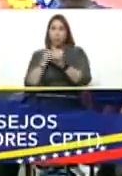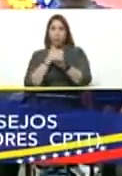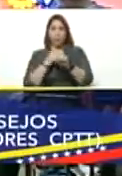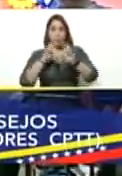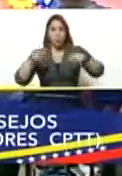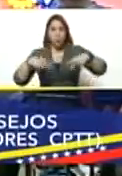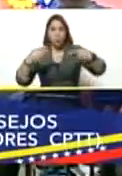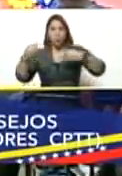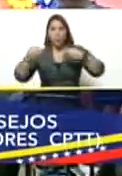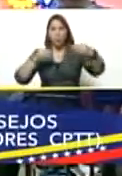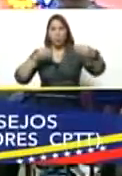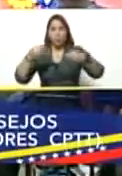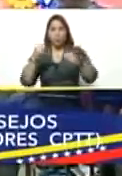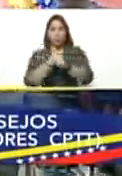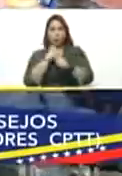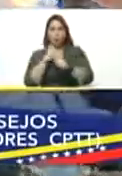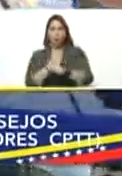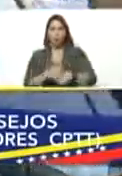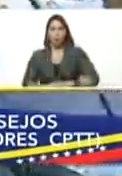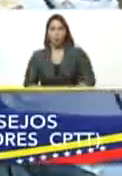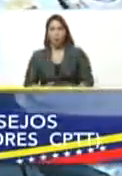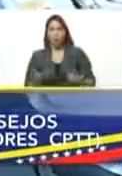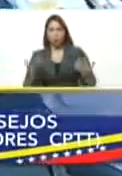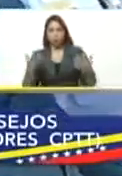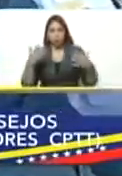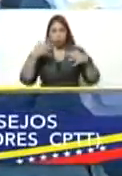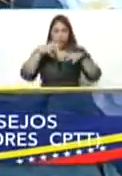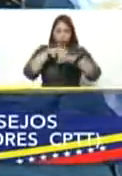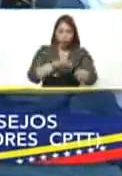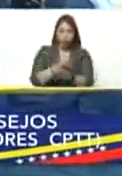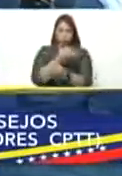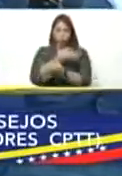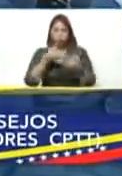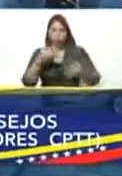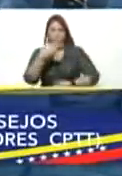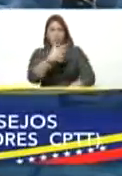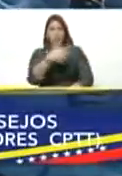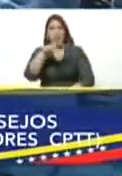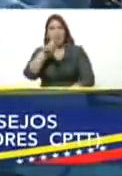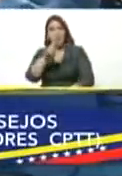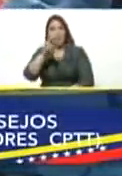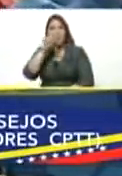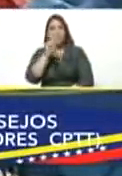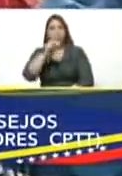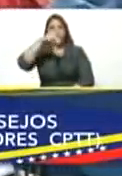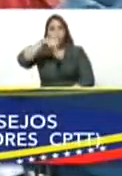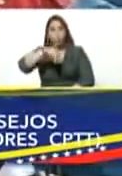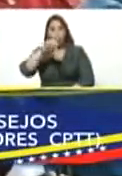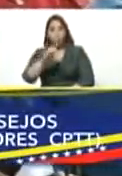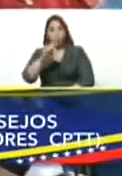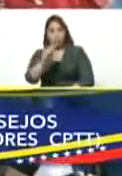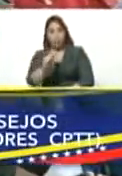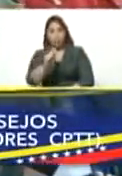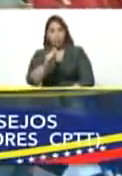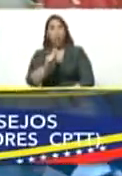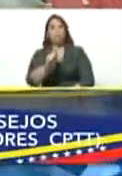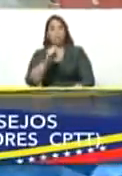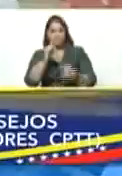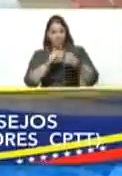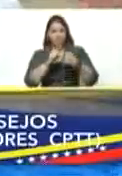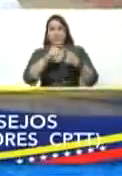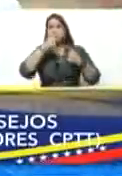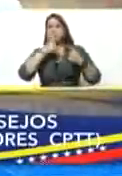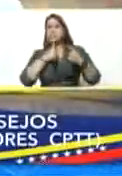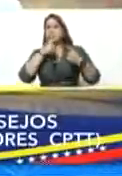modelo de gestión alineado perfectamente con las 3R.net, con la R de la resistencia,